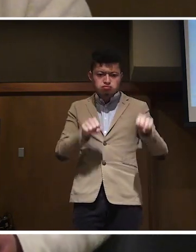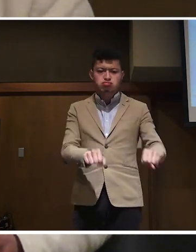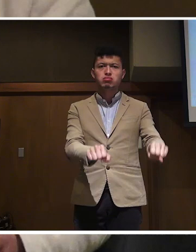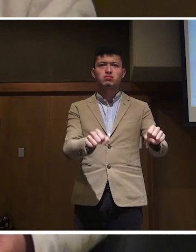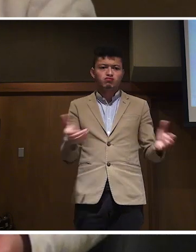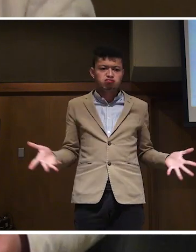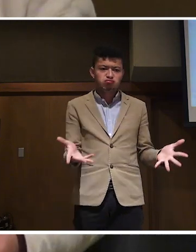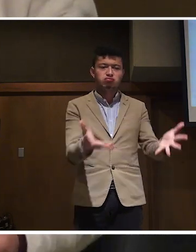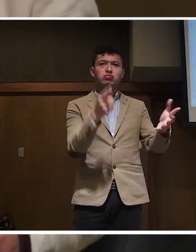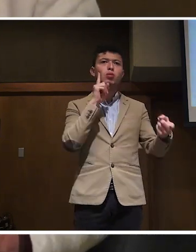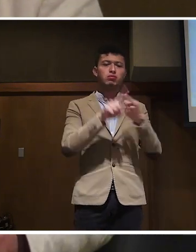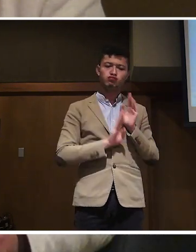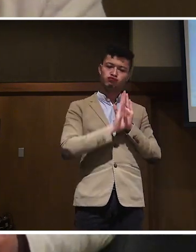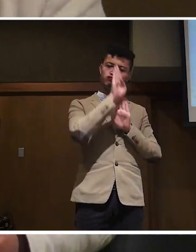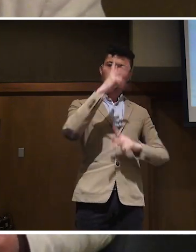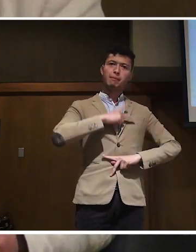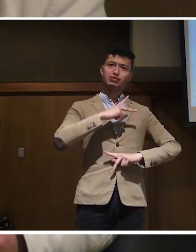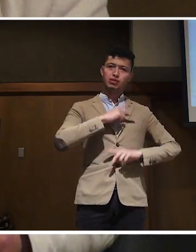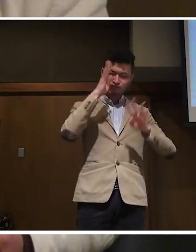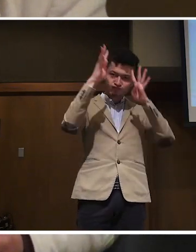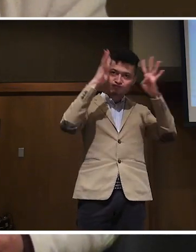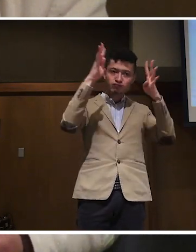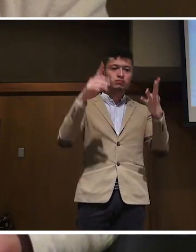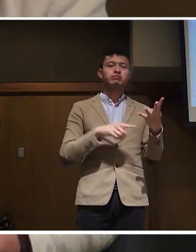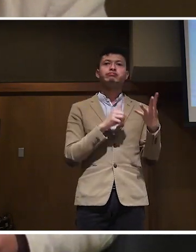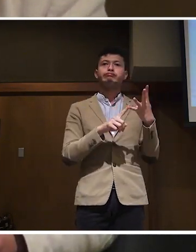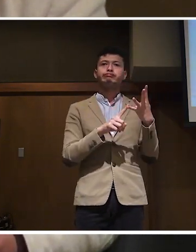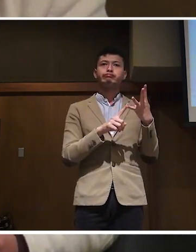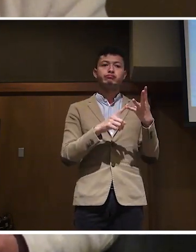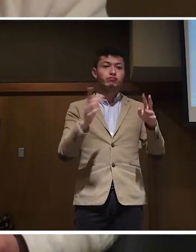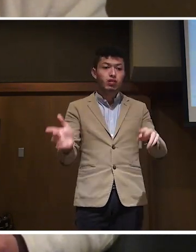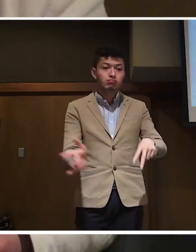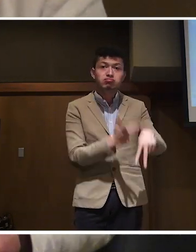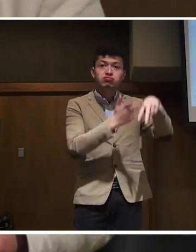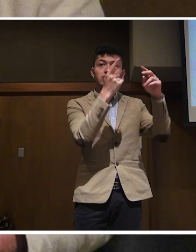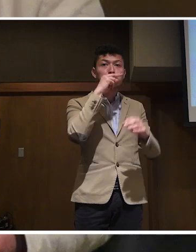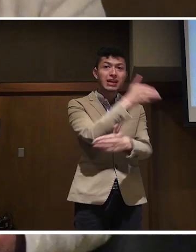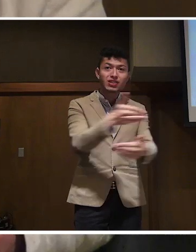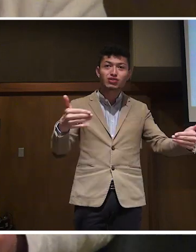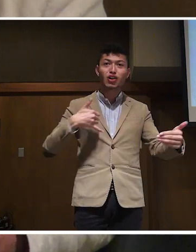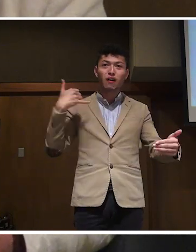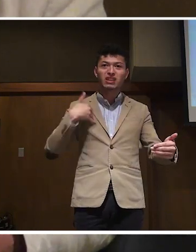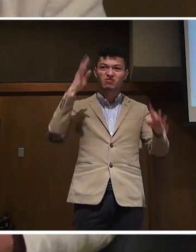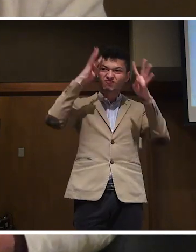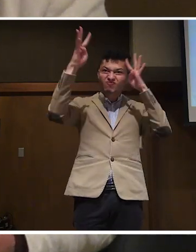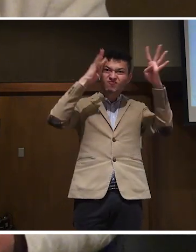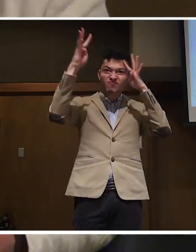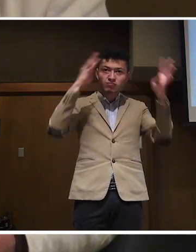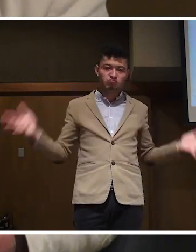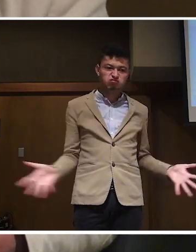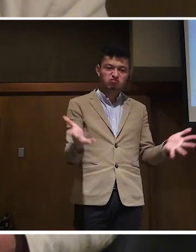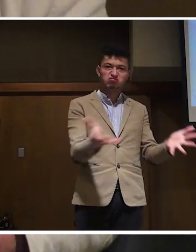personal creativo. 4, estimular la imaginación y creatividad de niños y jóvenes. 5,